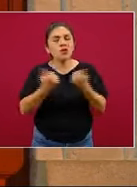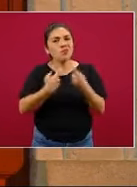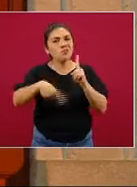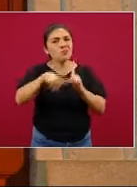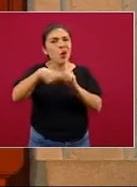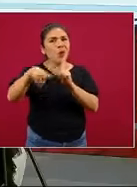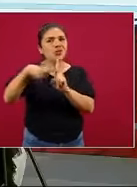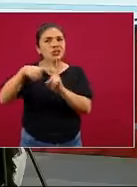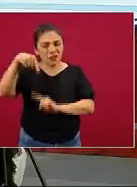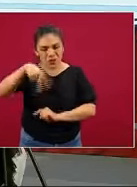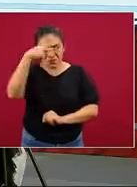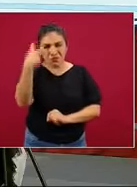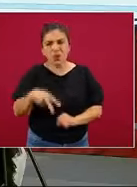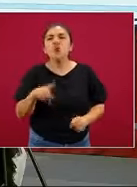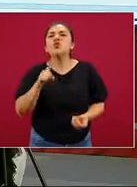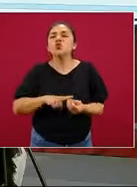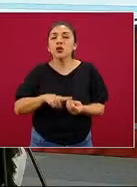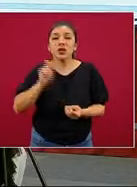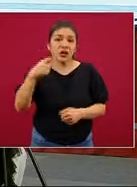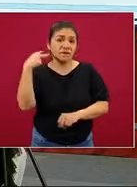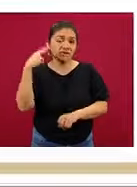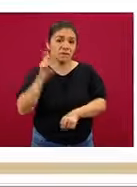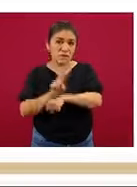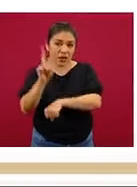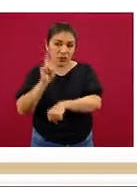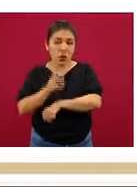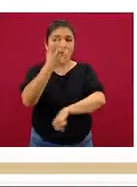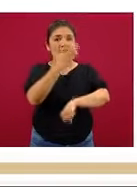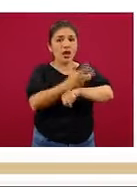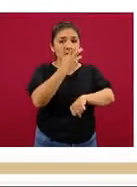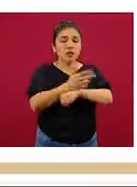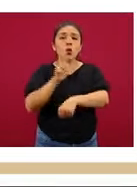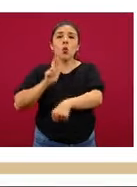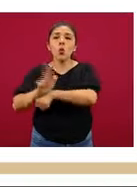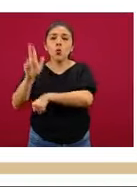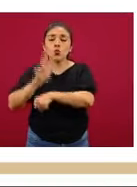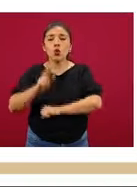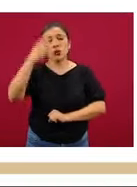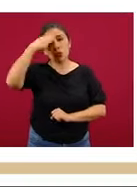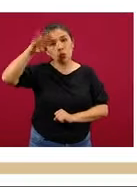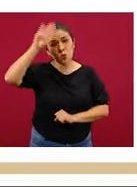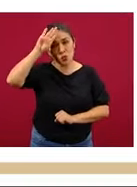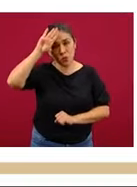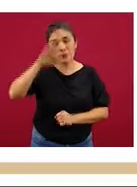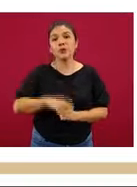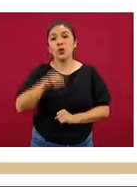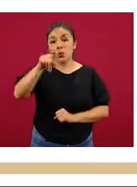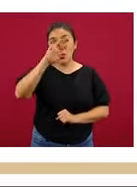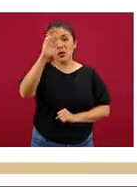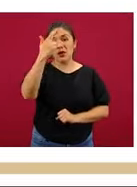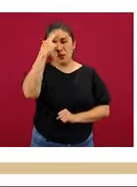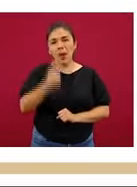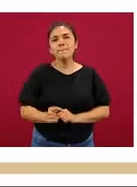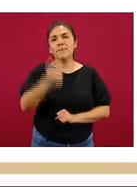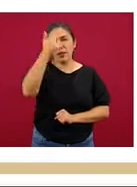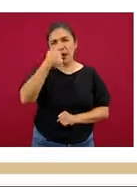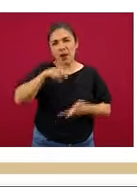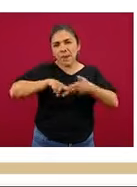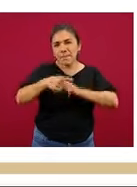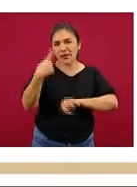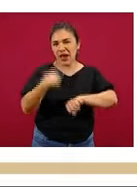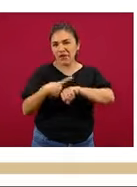confirmados en territorio mexicano, son Venezuela, Estados Unidos, Honduras y Cuba. Recordemos que en un principio de la